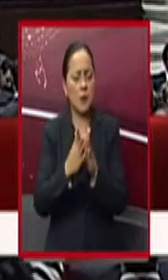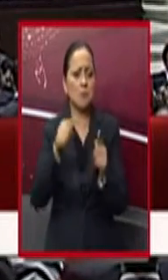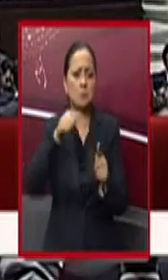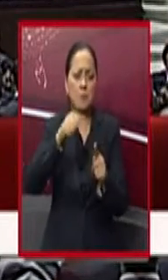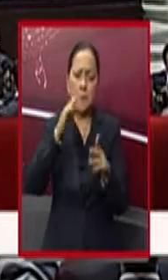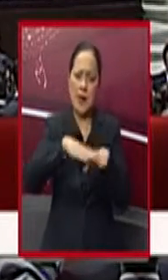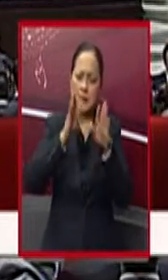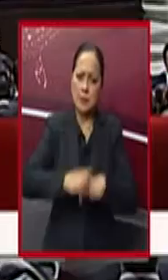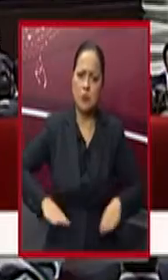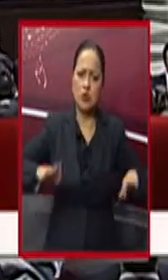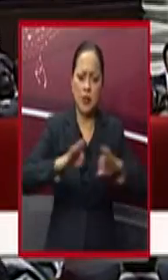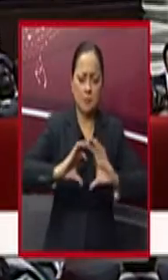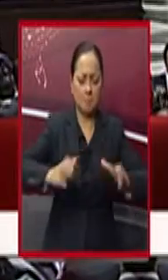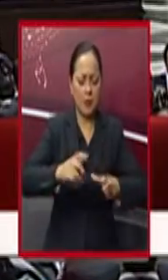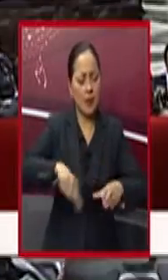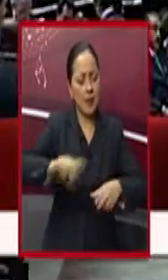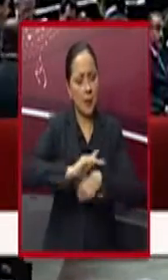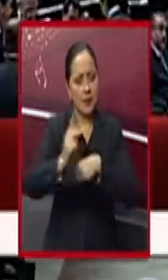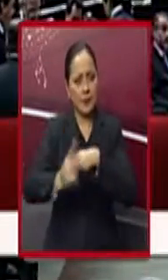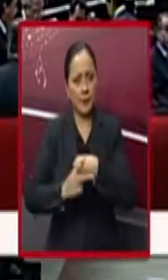de la nación.